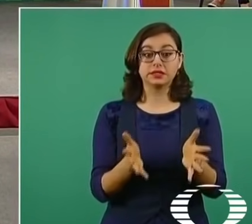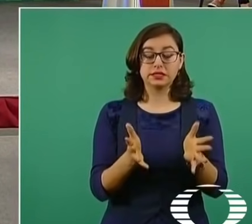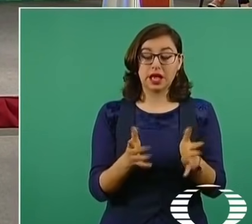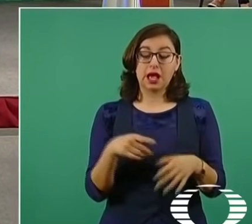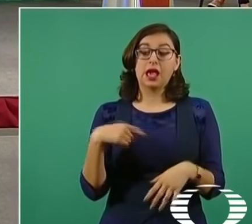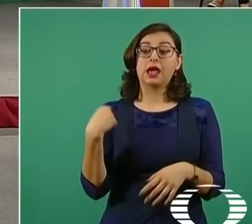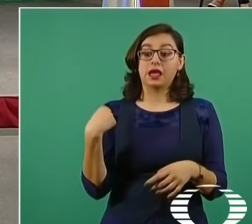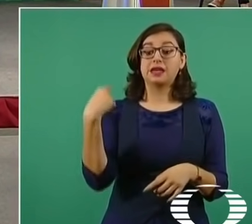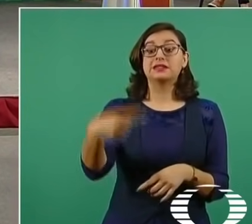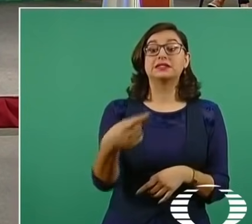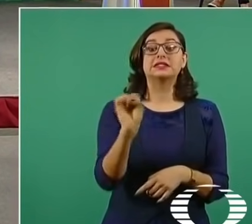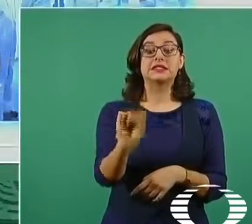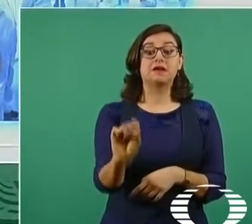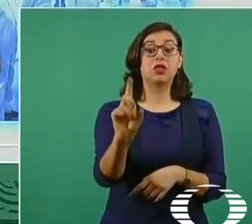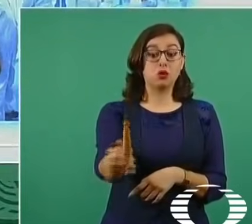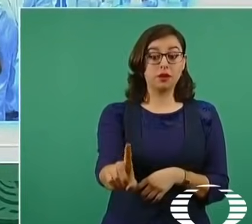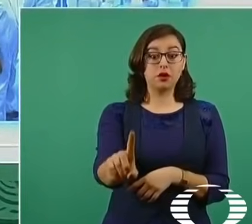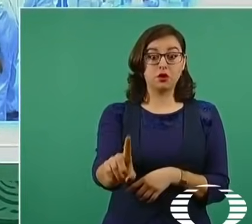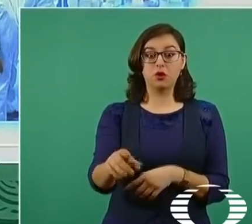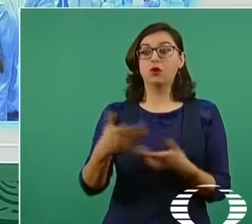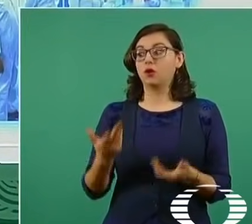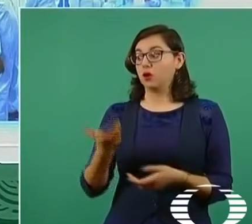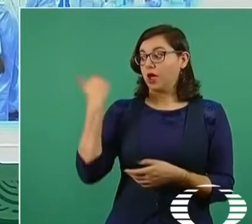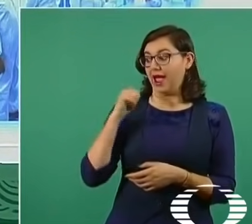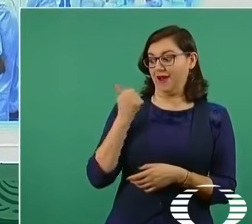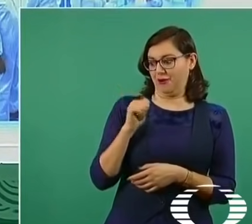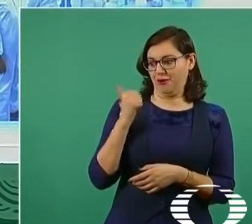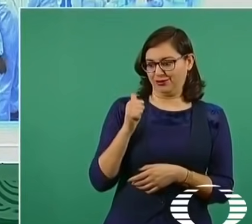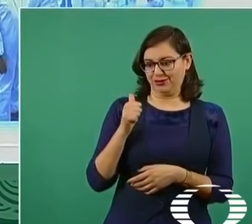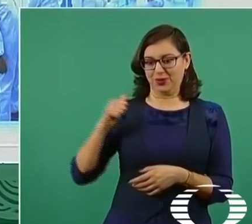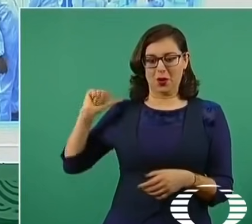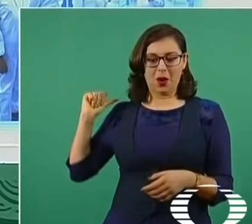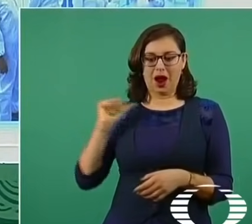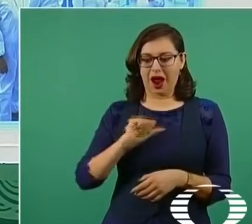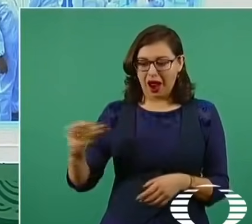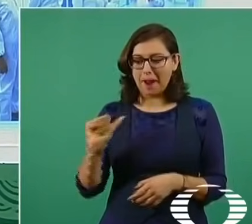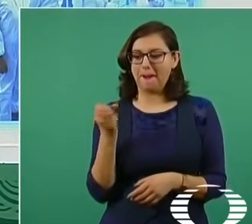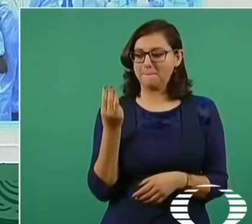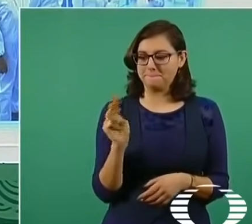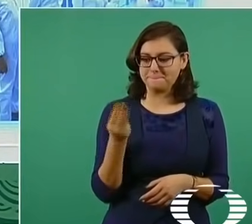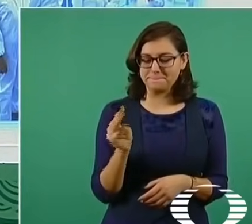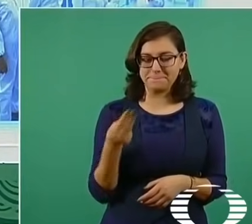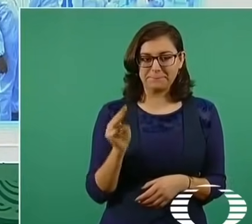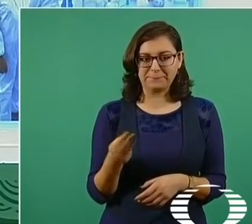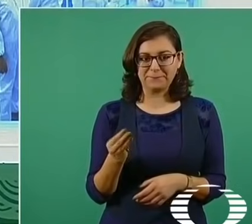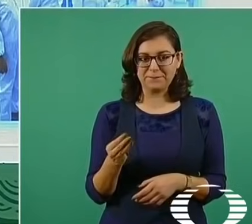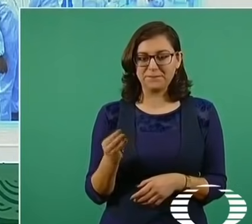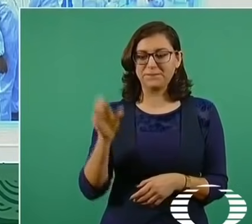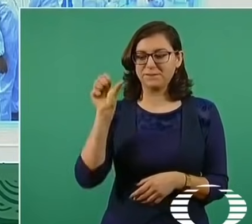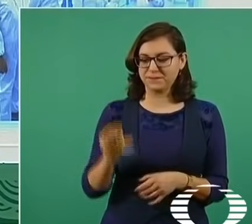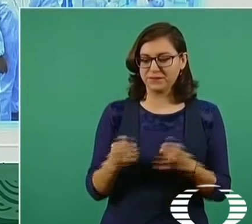de 2020 a mayo de 2021, ahora que es la independencia de